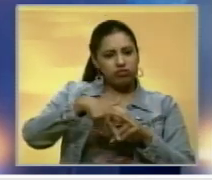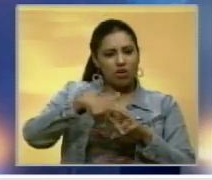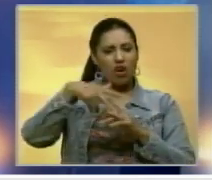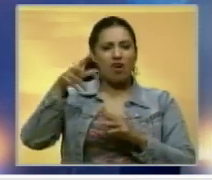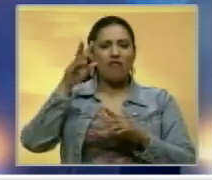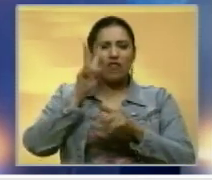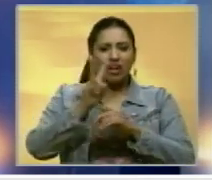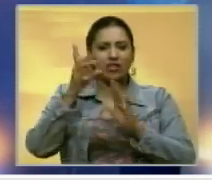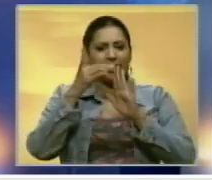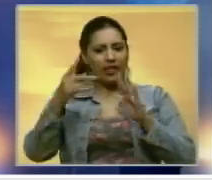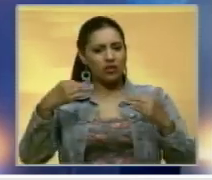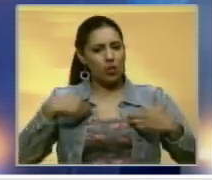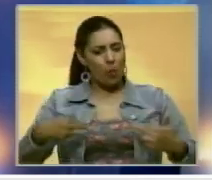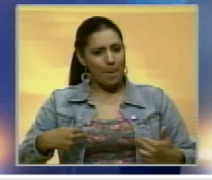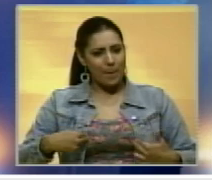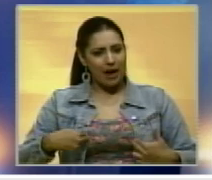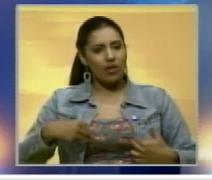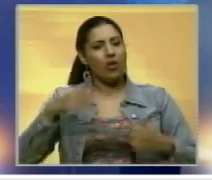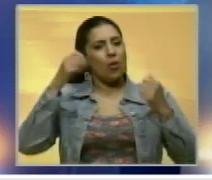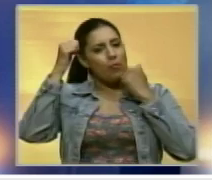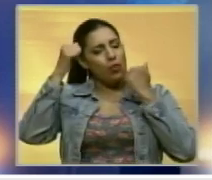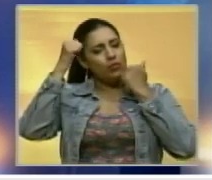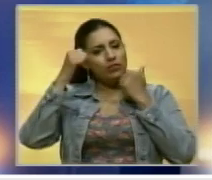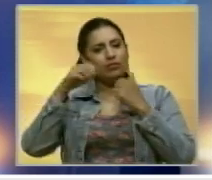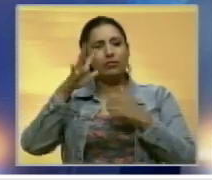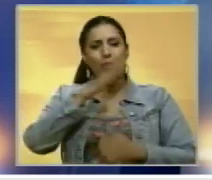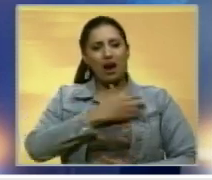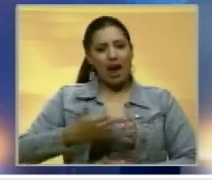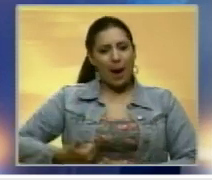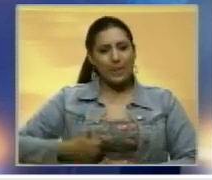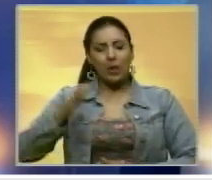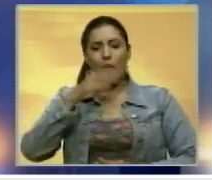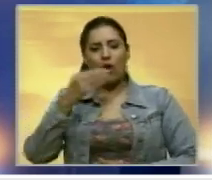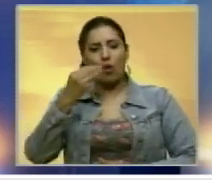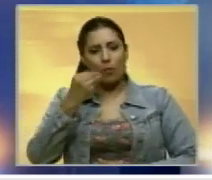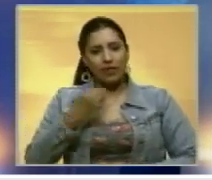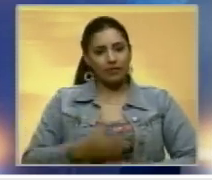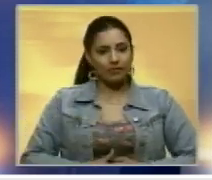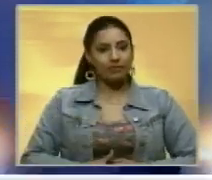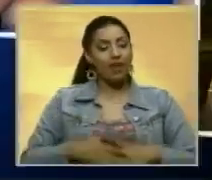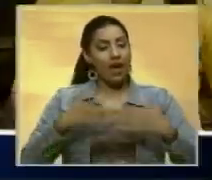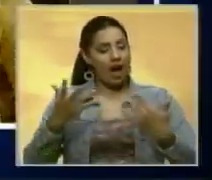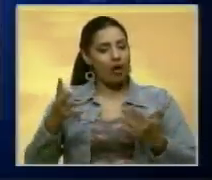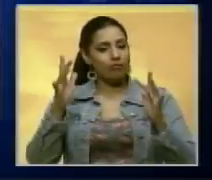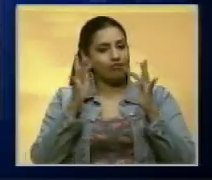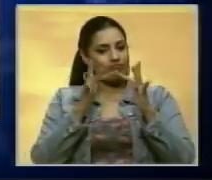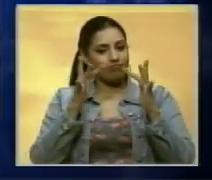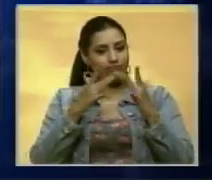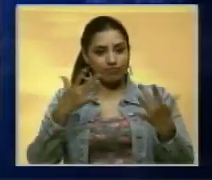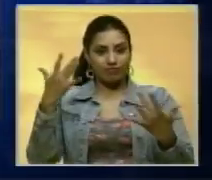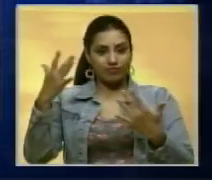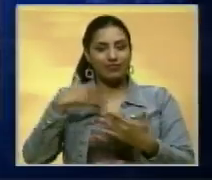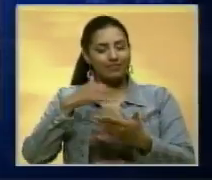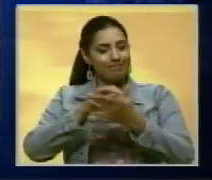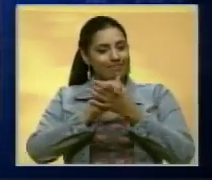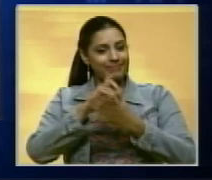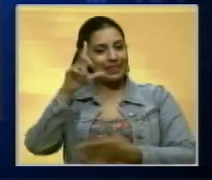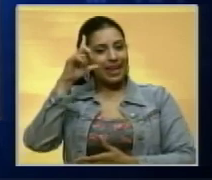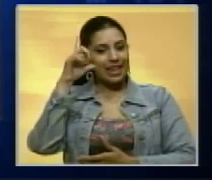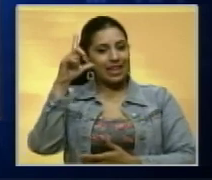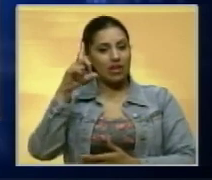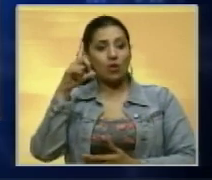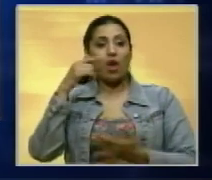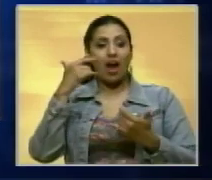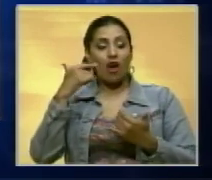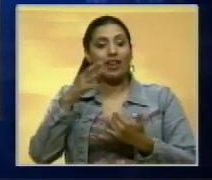y de la violación de los derechos humanos en protestas por hambre y escasez de alimentos. Vamos a establecer en contacto con nuestra compañera Lirio